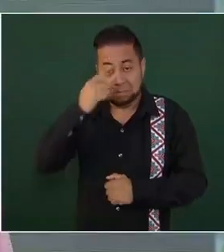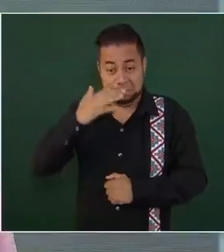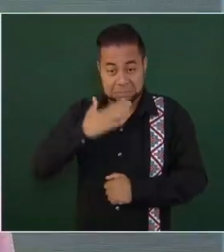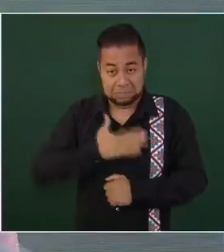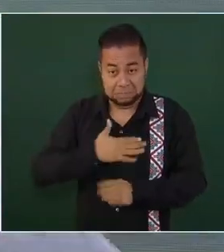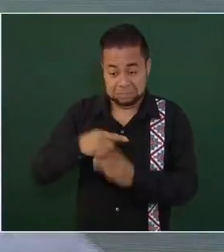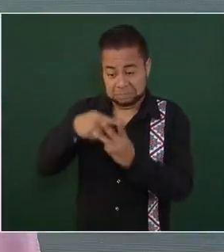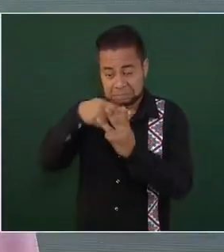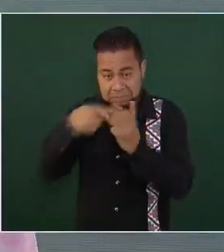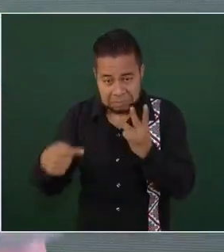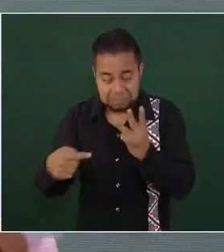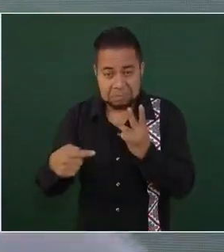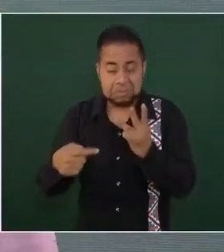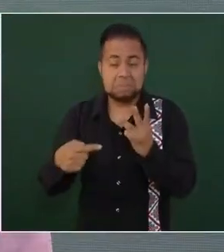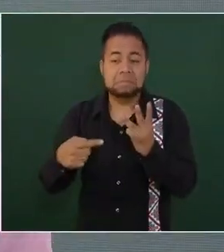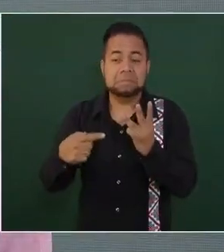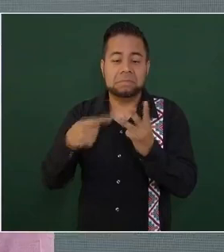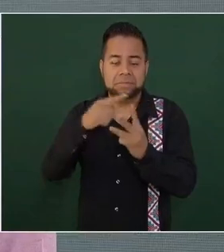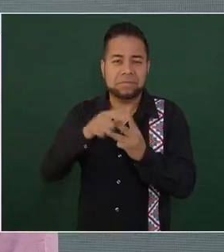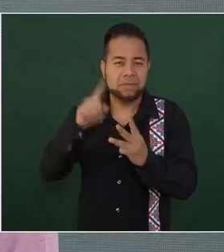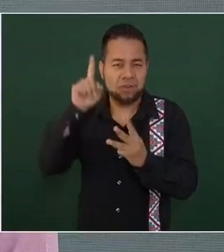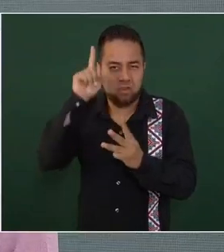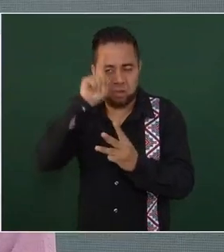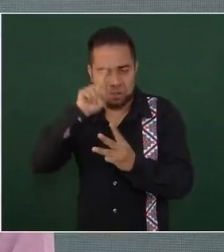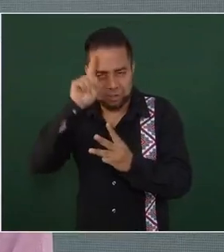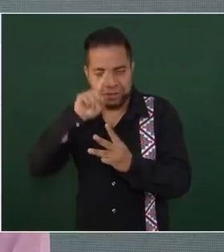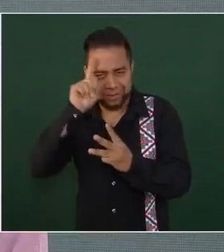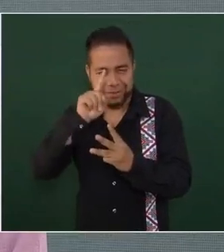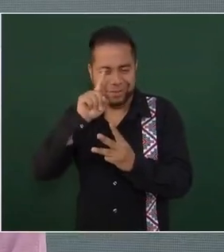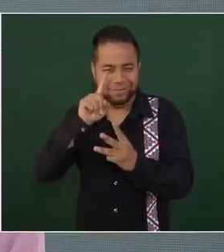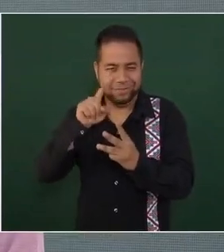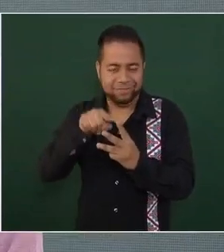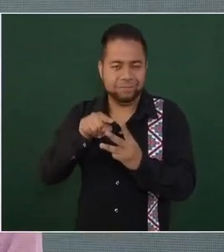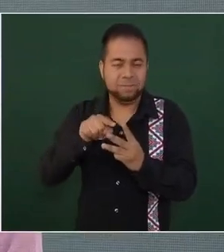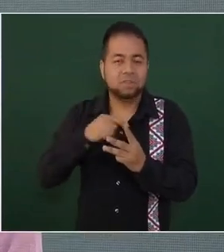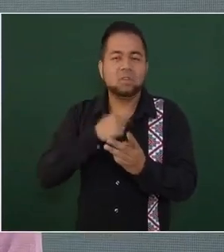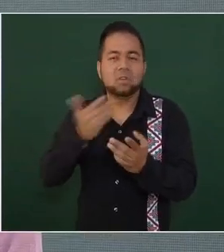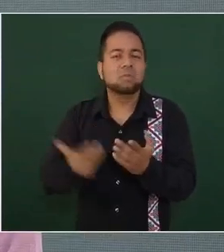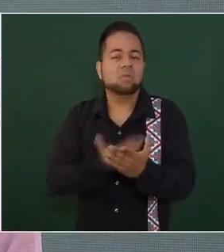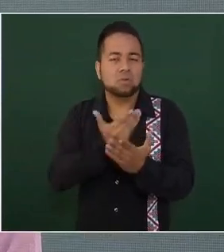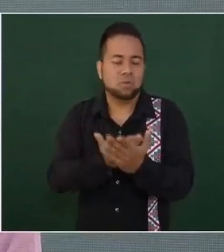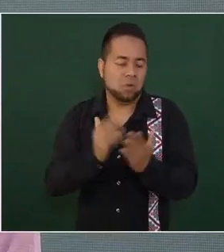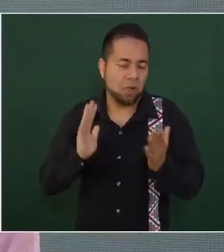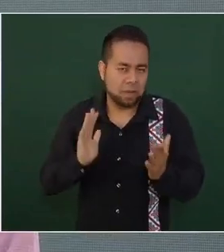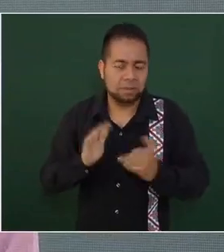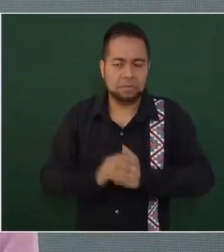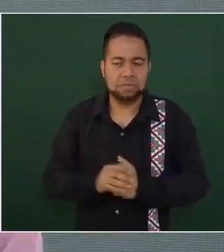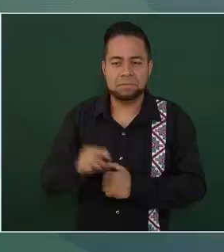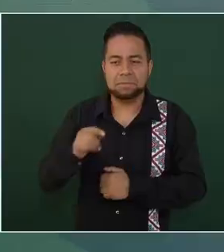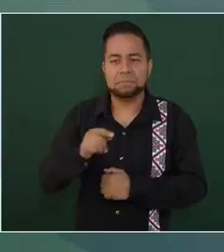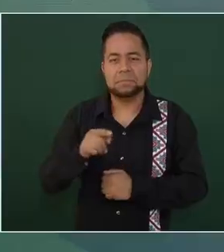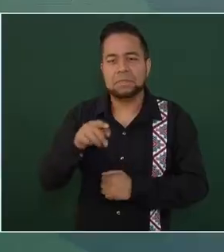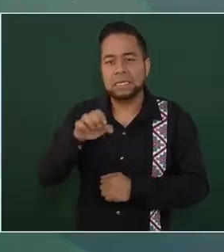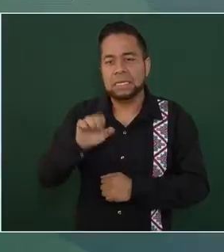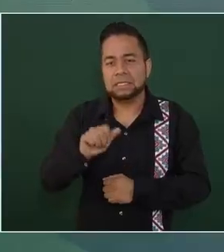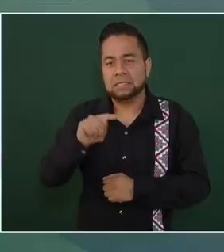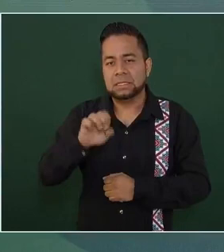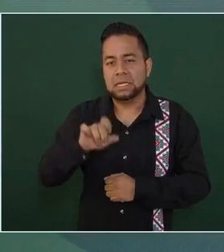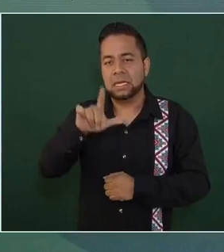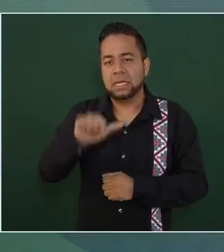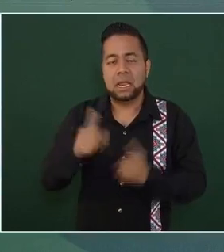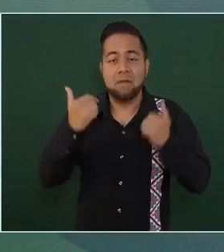la consejera que estoy proponiendo usted la ríos fue